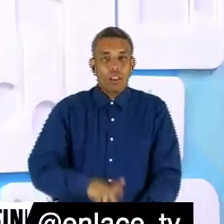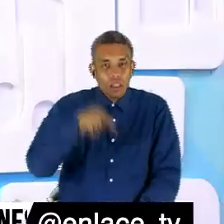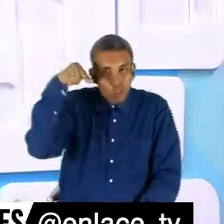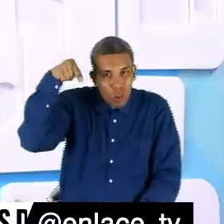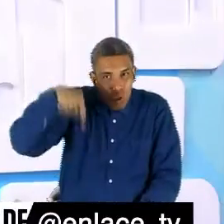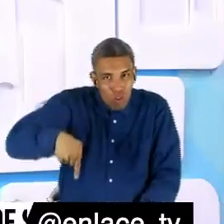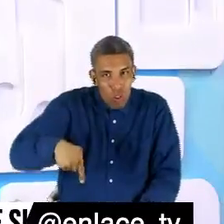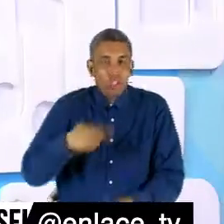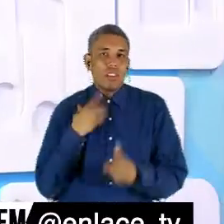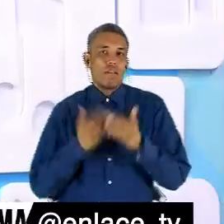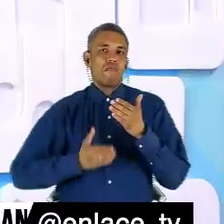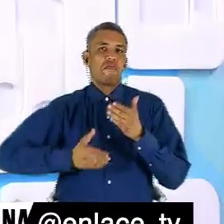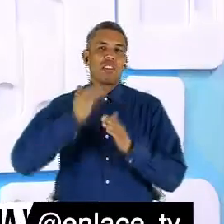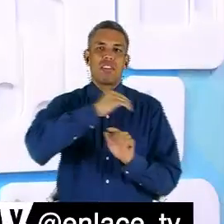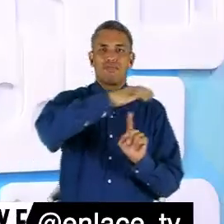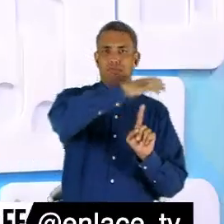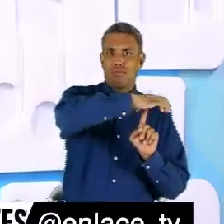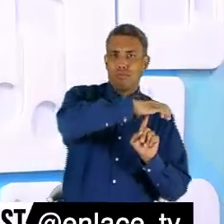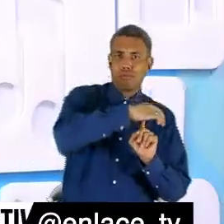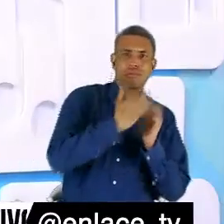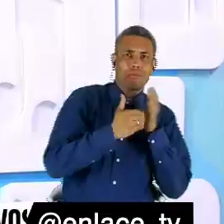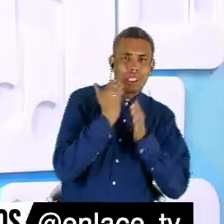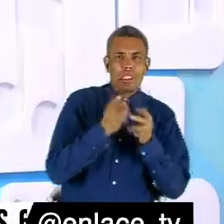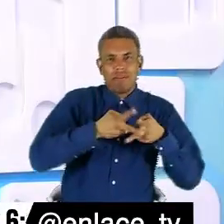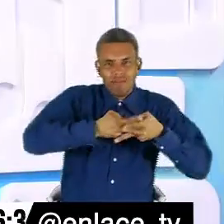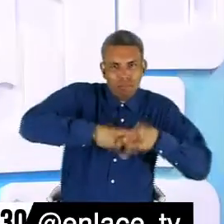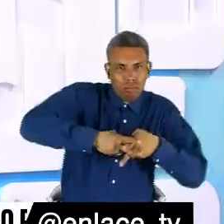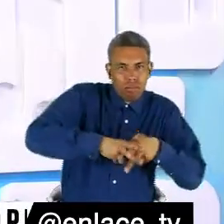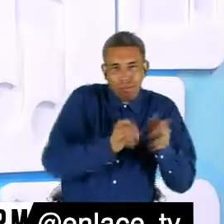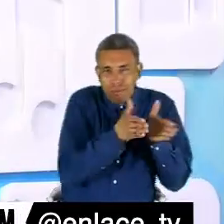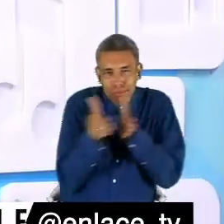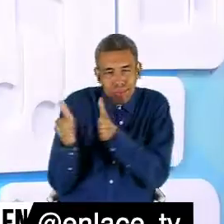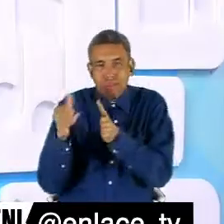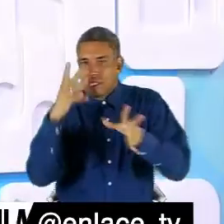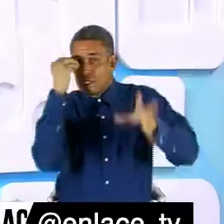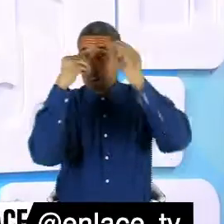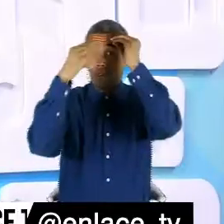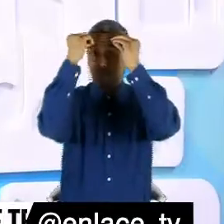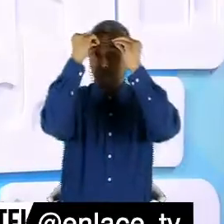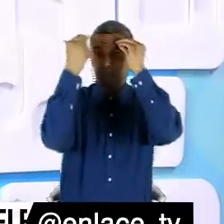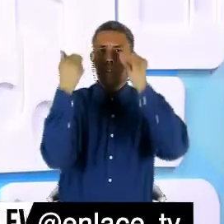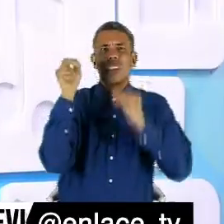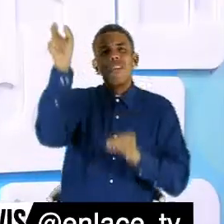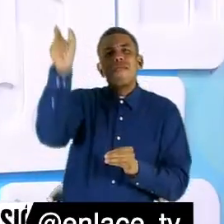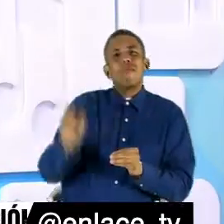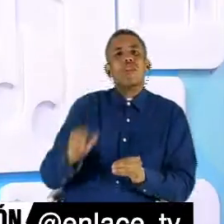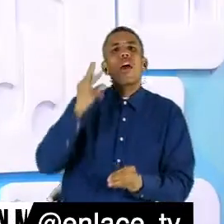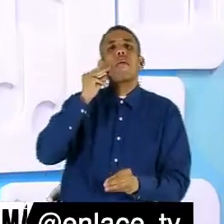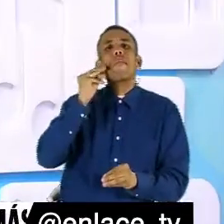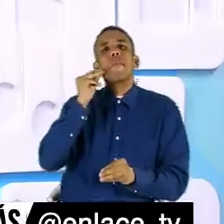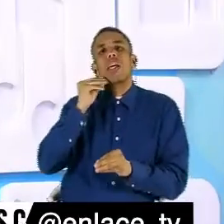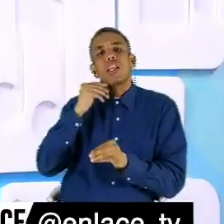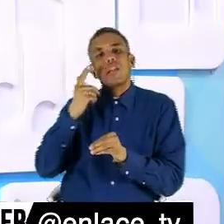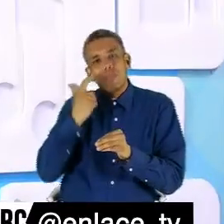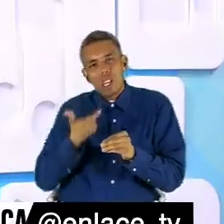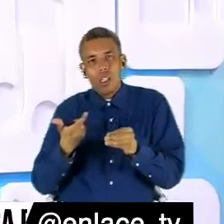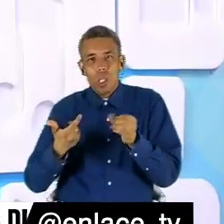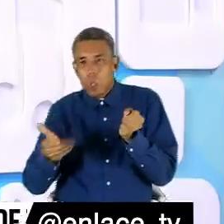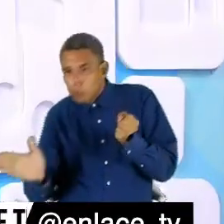programación académica de la Feria Agropecuaria y Agroindustrial Feriagro. Un experto en ganado compartió sus